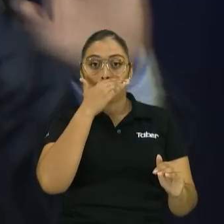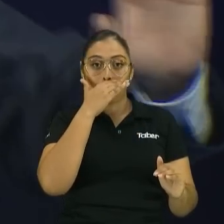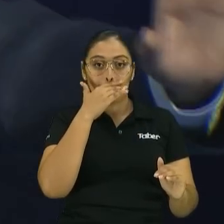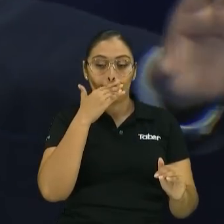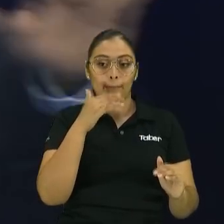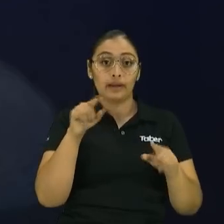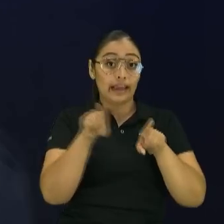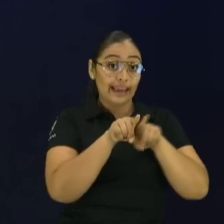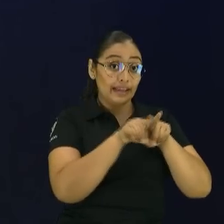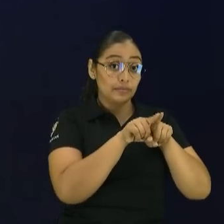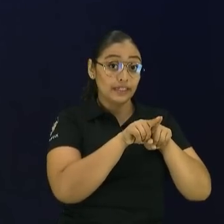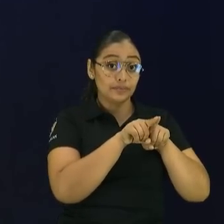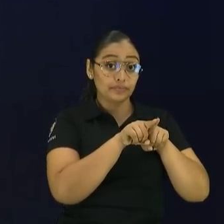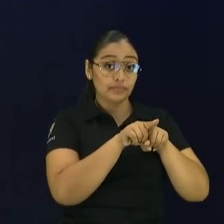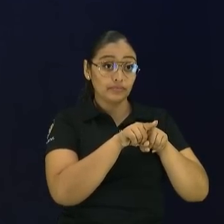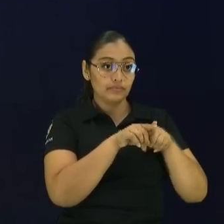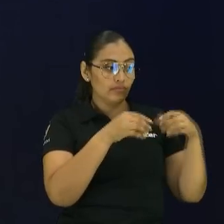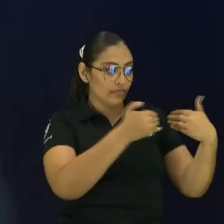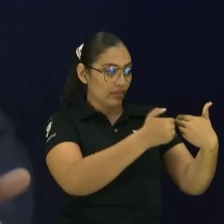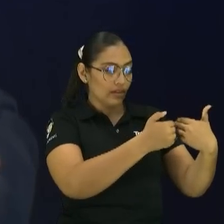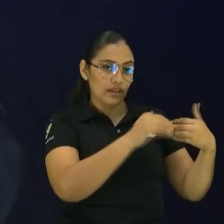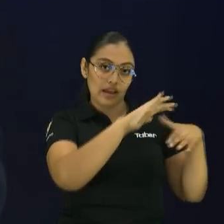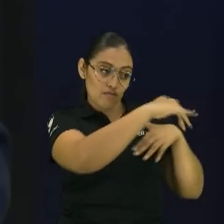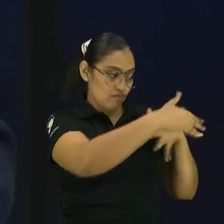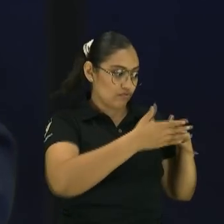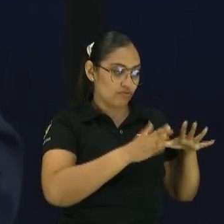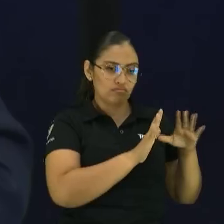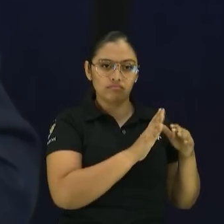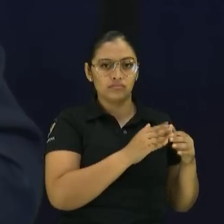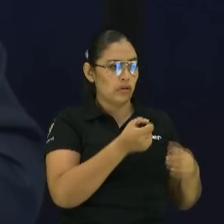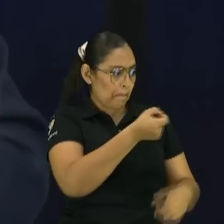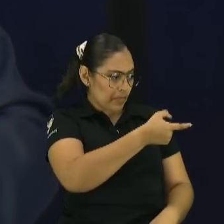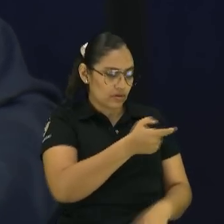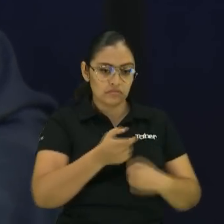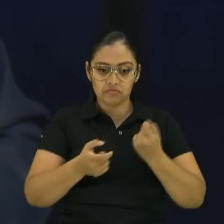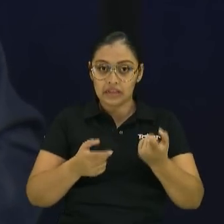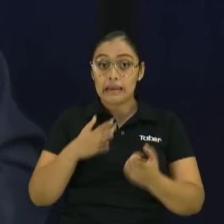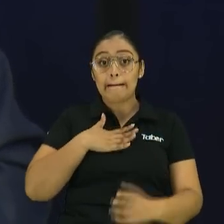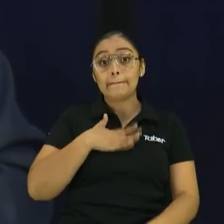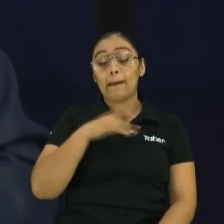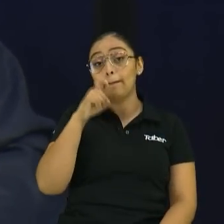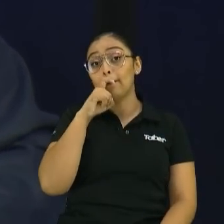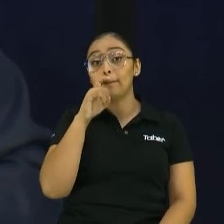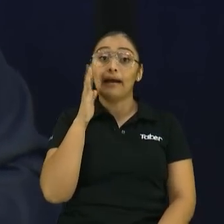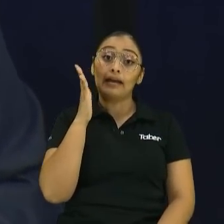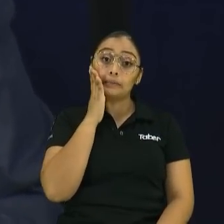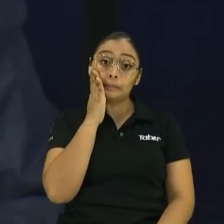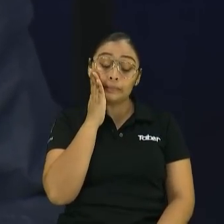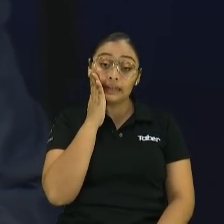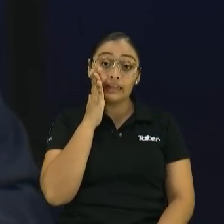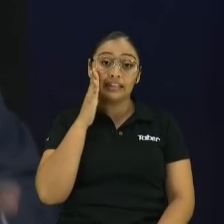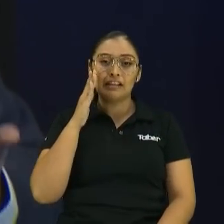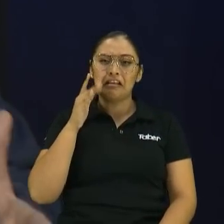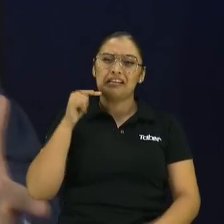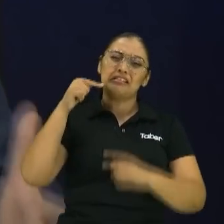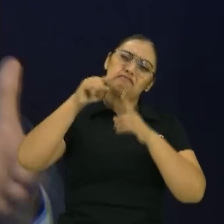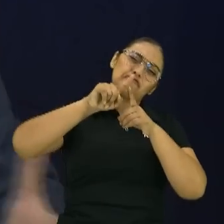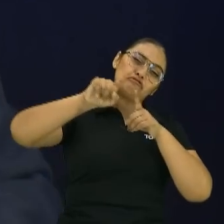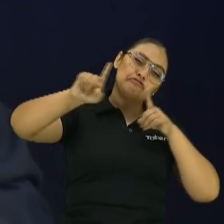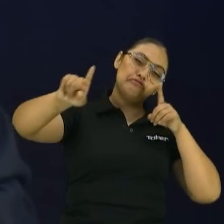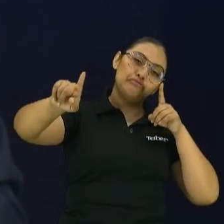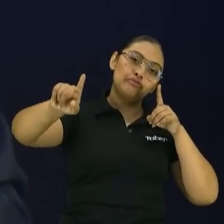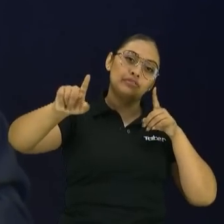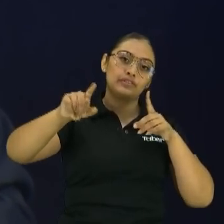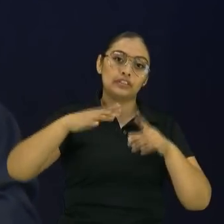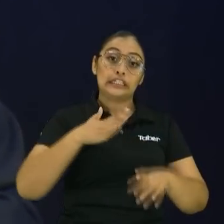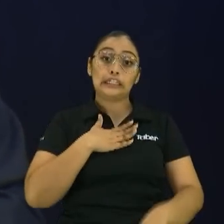dormían al fondo de la casa yo tenía un problema cada vez que llegaba la noche y era hora de dormir Yo no me podía quedar